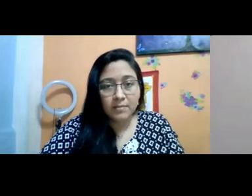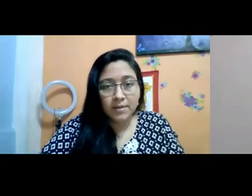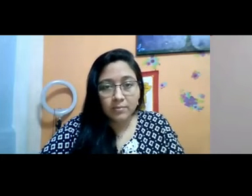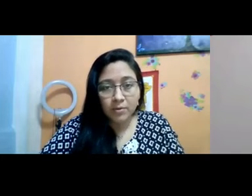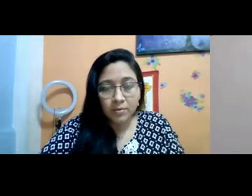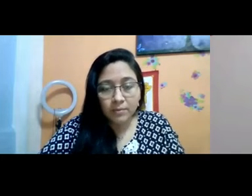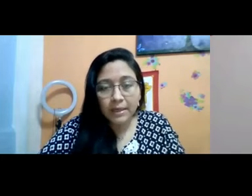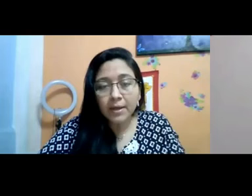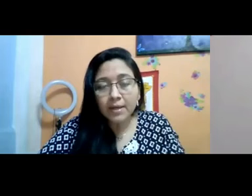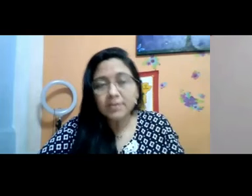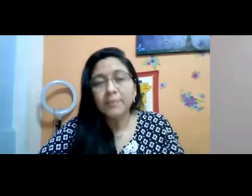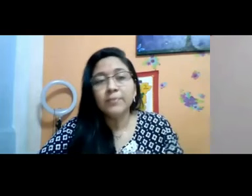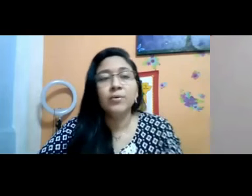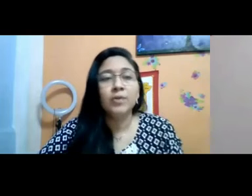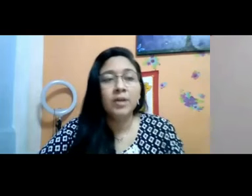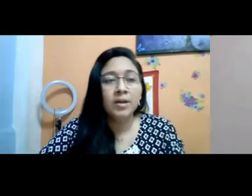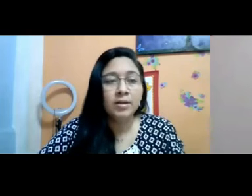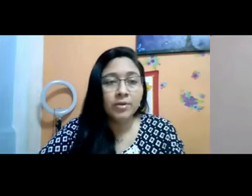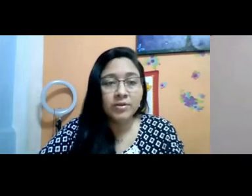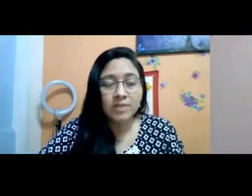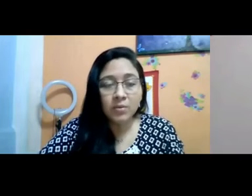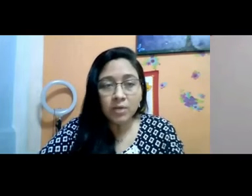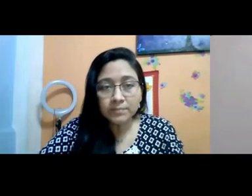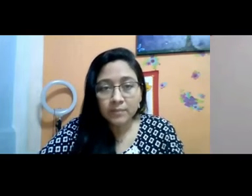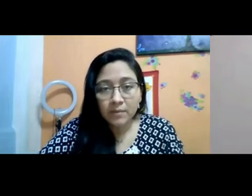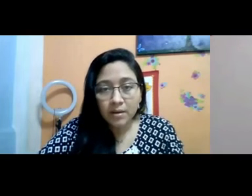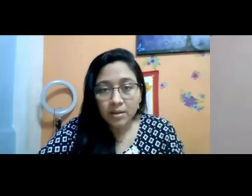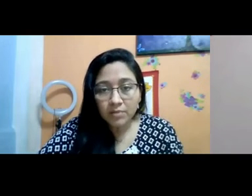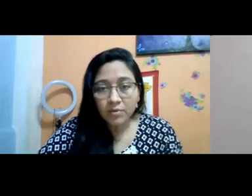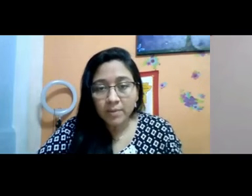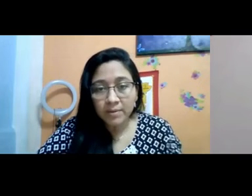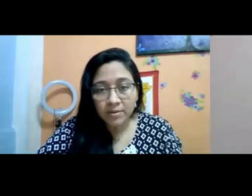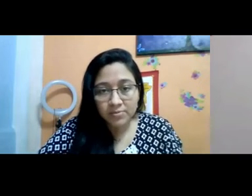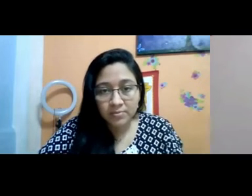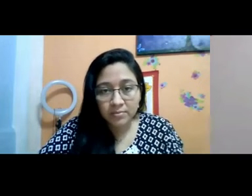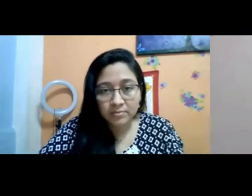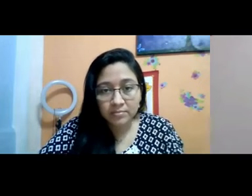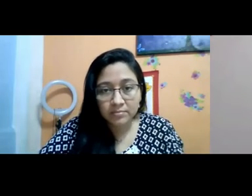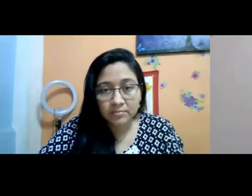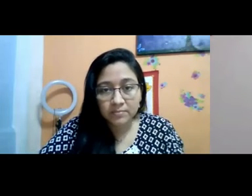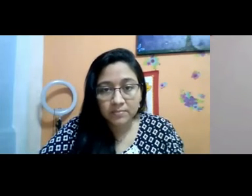¿Quién más no envió? Me escriben en el chat, por favor, el número de cédula y sus apellidos.